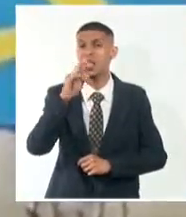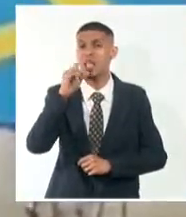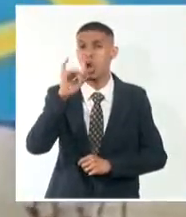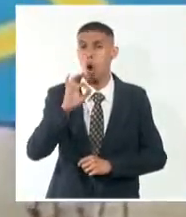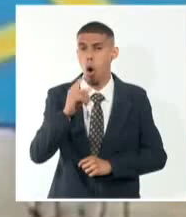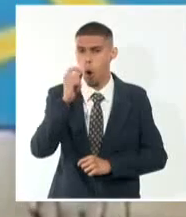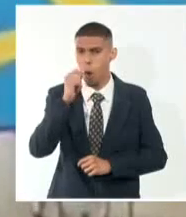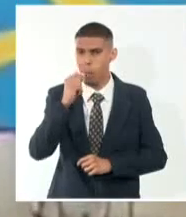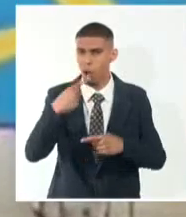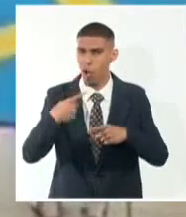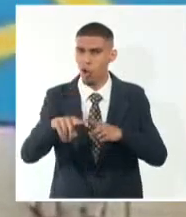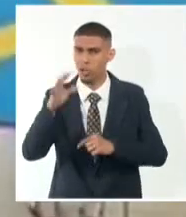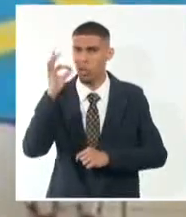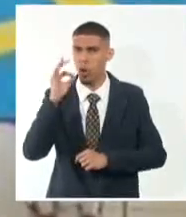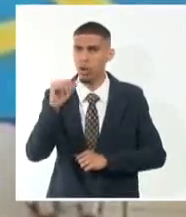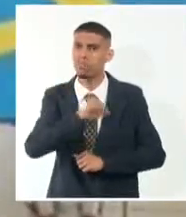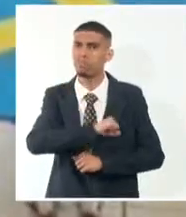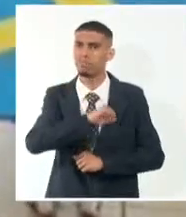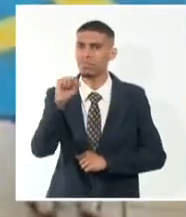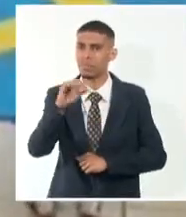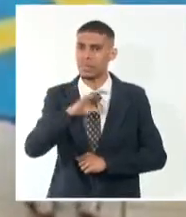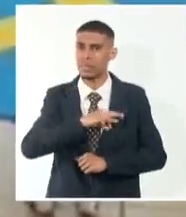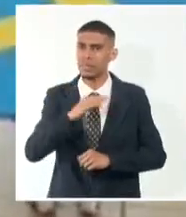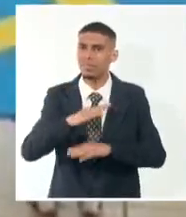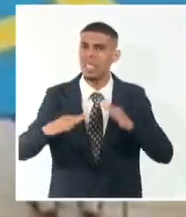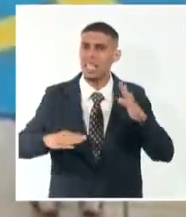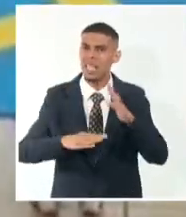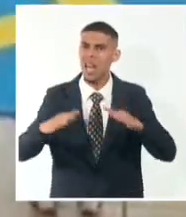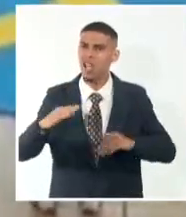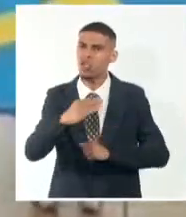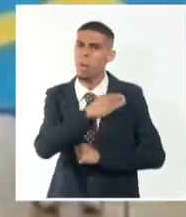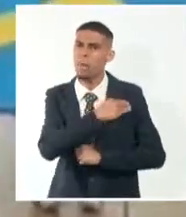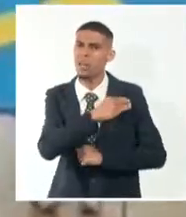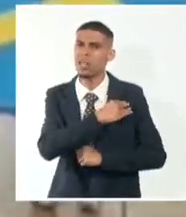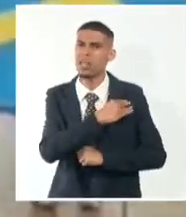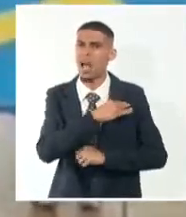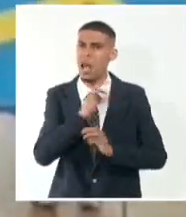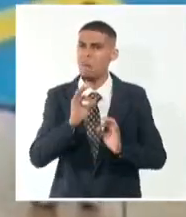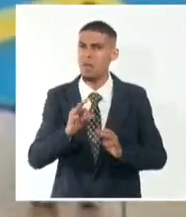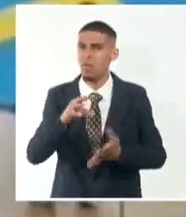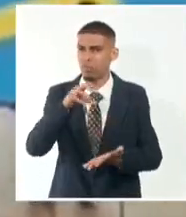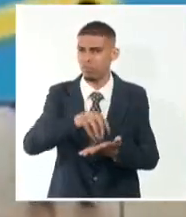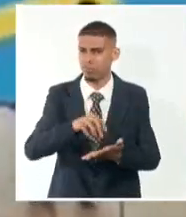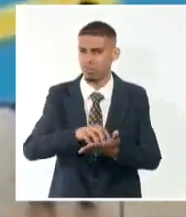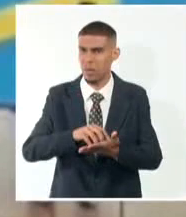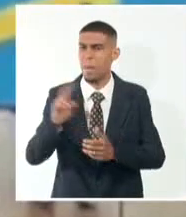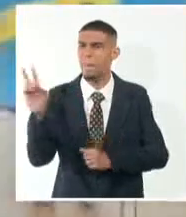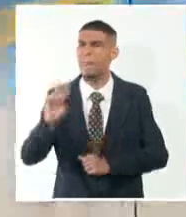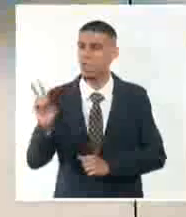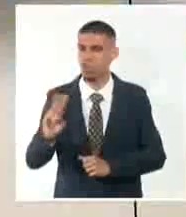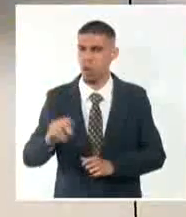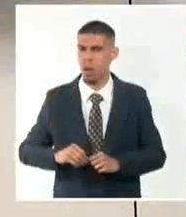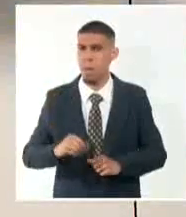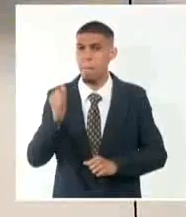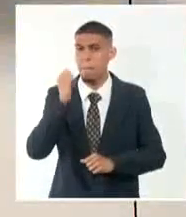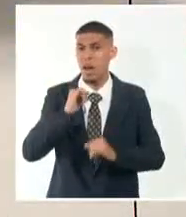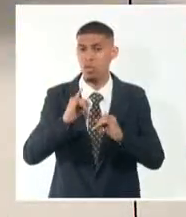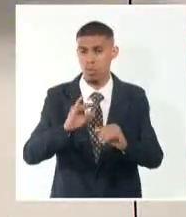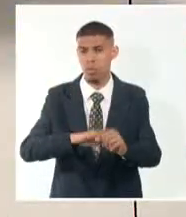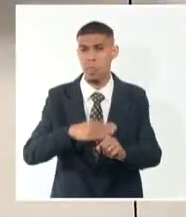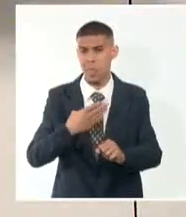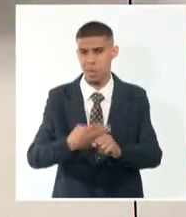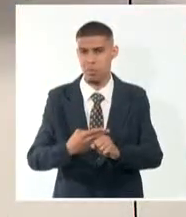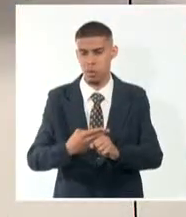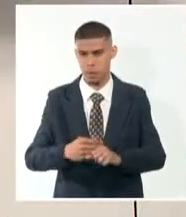en la cita, en el evento con sede en el gimnasio de la Academia Militar del Ejército en Fuerte Tiuna, Caracas. Espere más detalles al respecto en